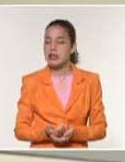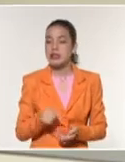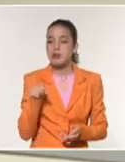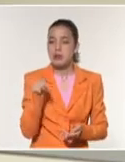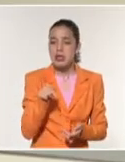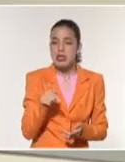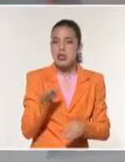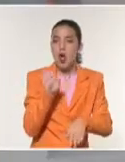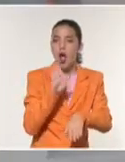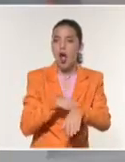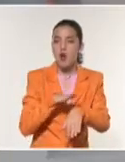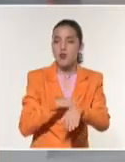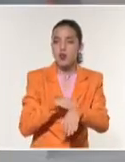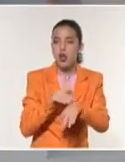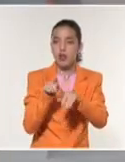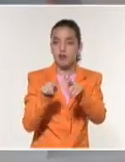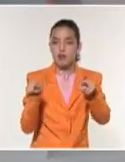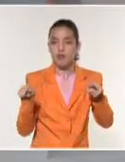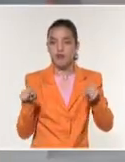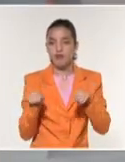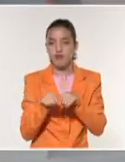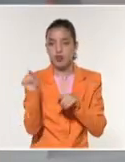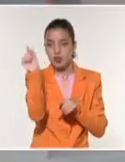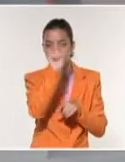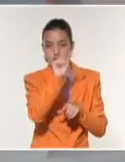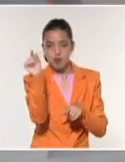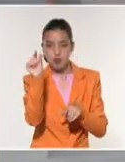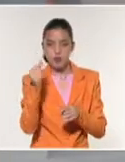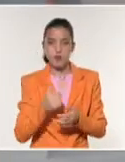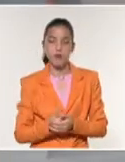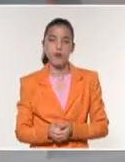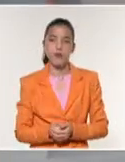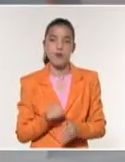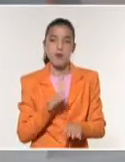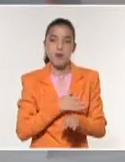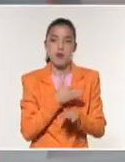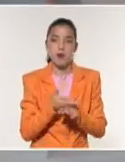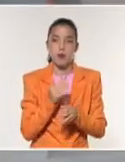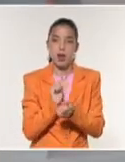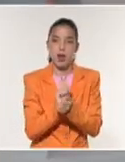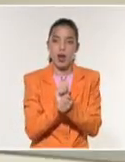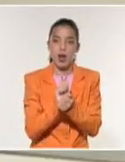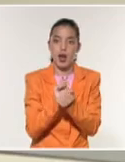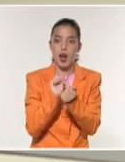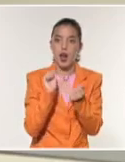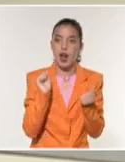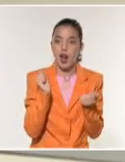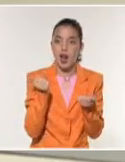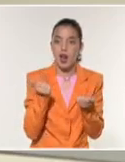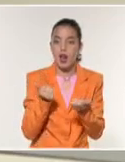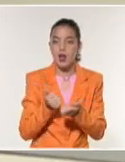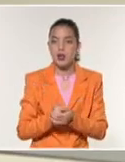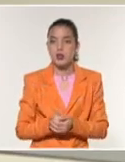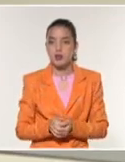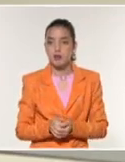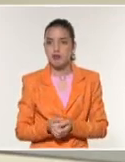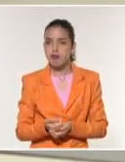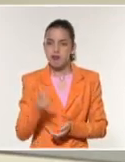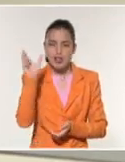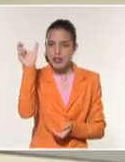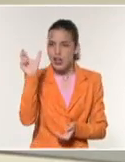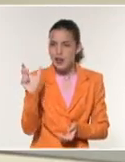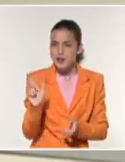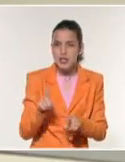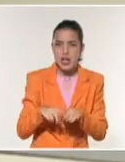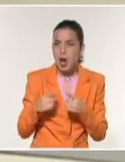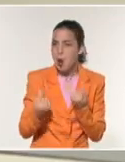penitenciario. No Después obstante, se le otorga la libertad condicional a partir de esta decisión de 553 personas. Sí, ¿En qué fecha se le otorga la libertad condicional?